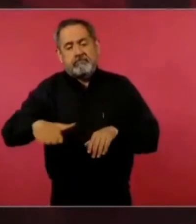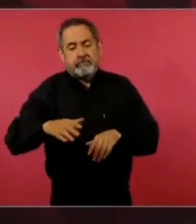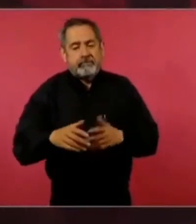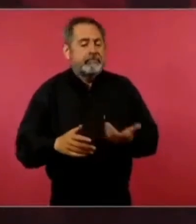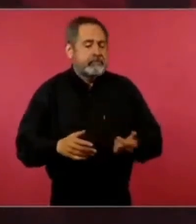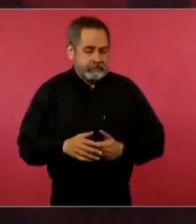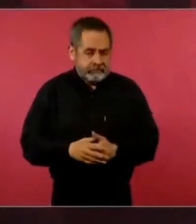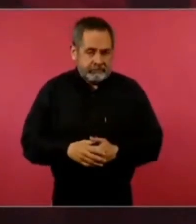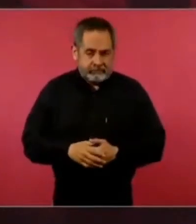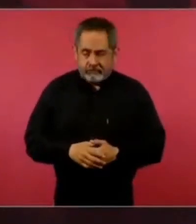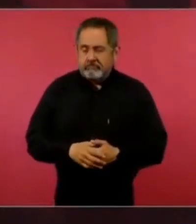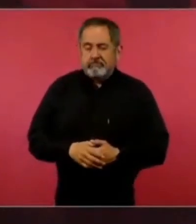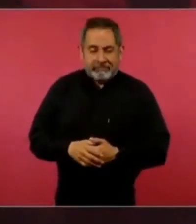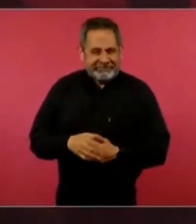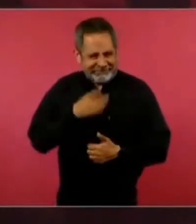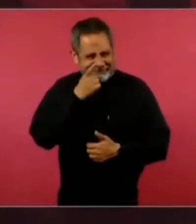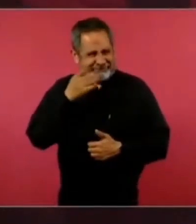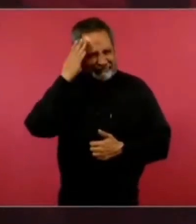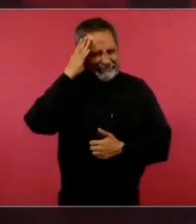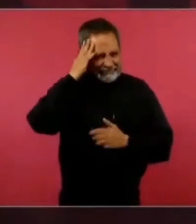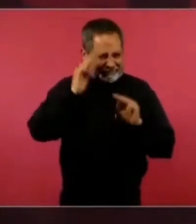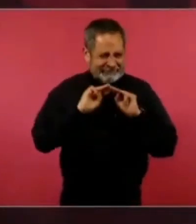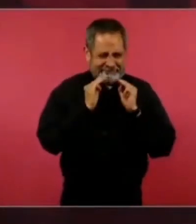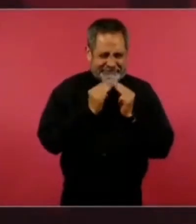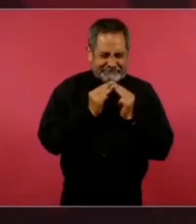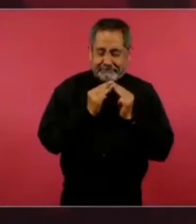que se haga cargo